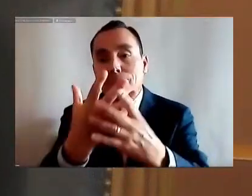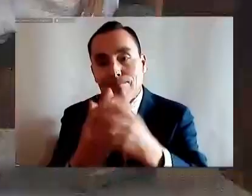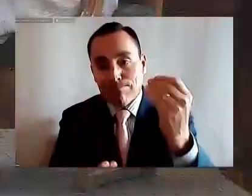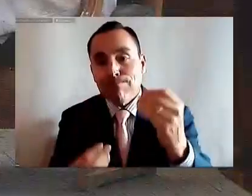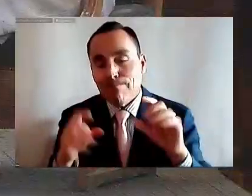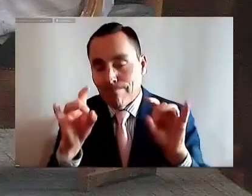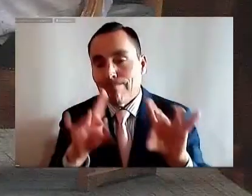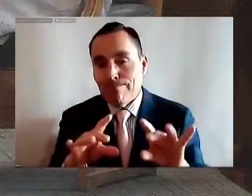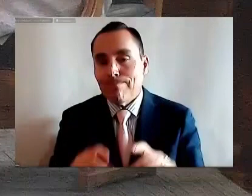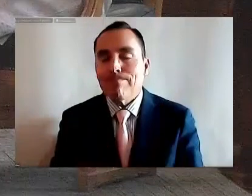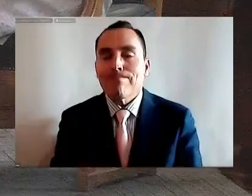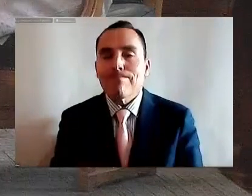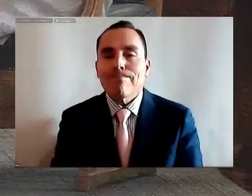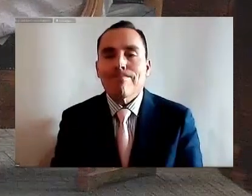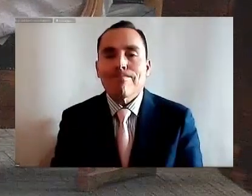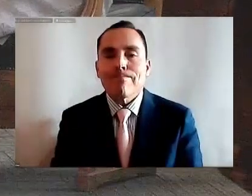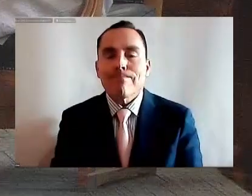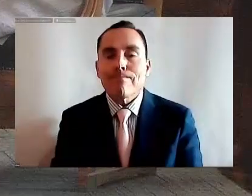Y una cosa